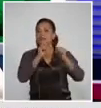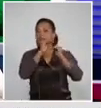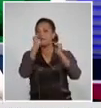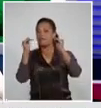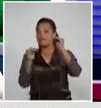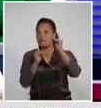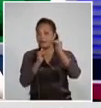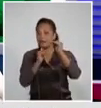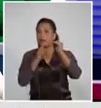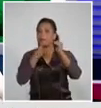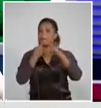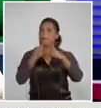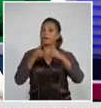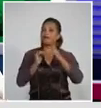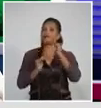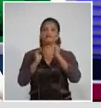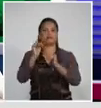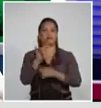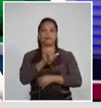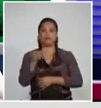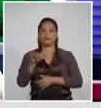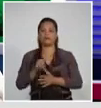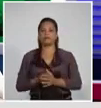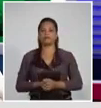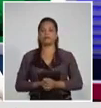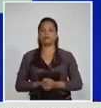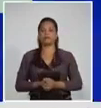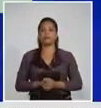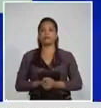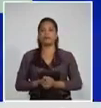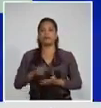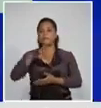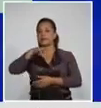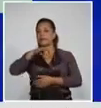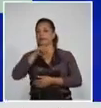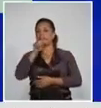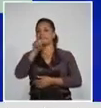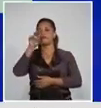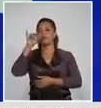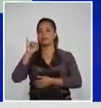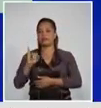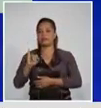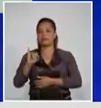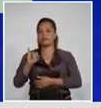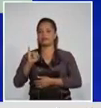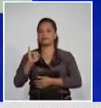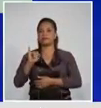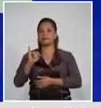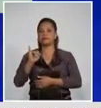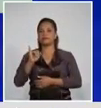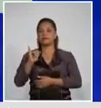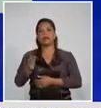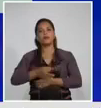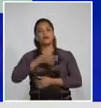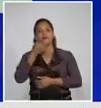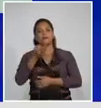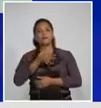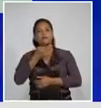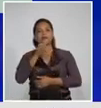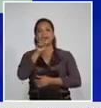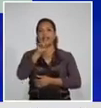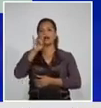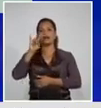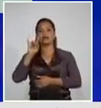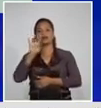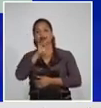muy elevada. Pinar del Río, con 26 casos en el día de ayer, podemos hablar de que son 14 menos